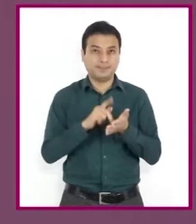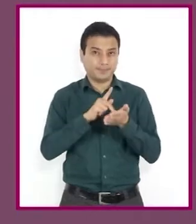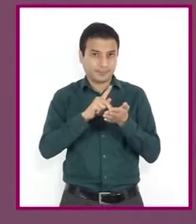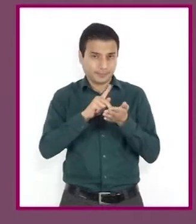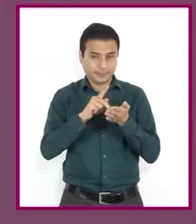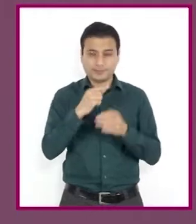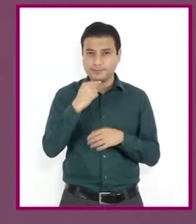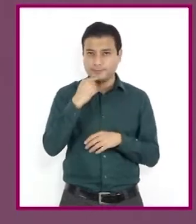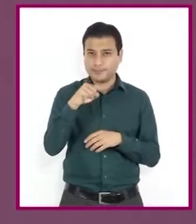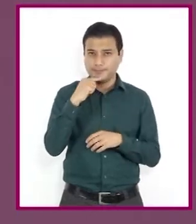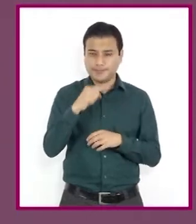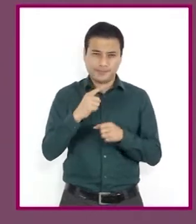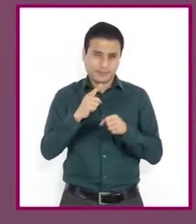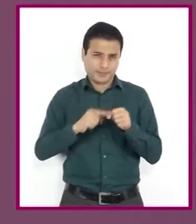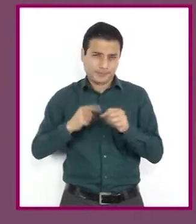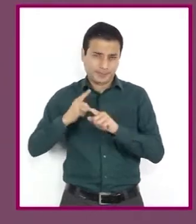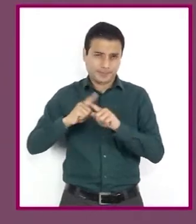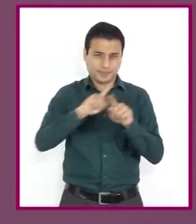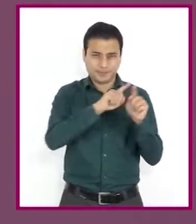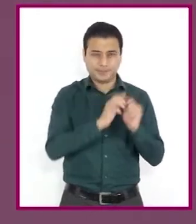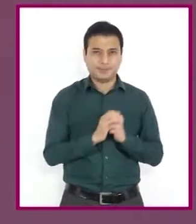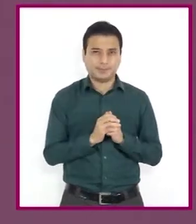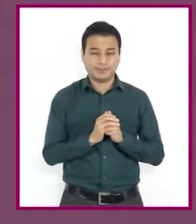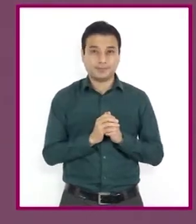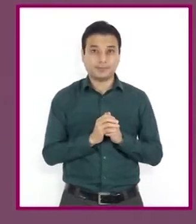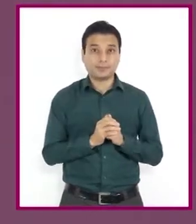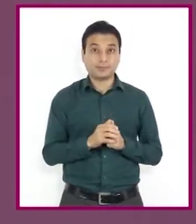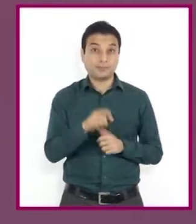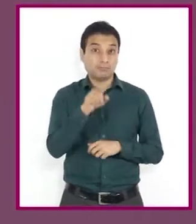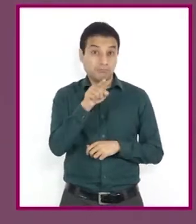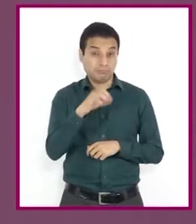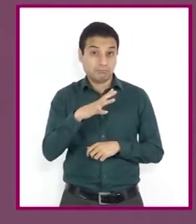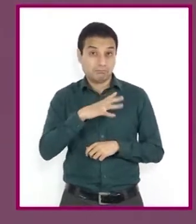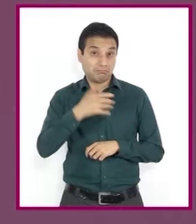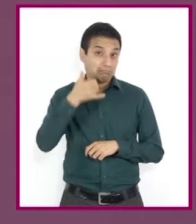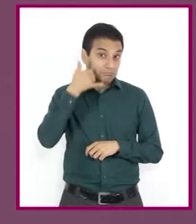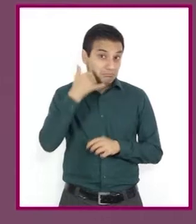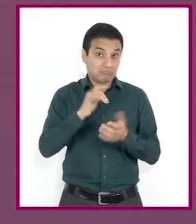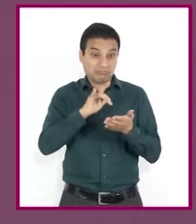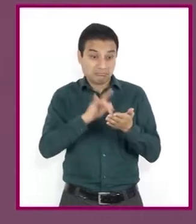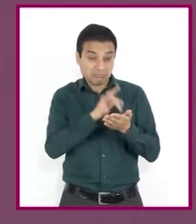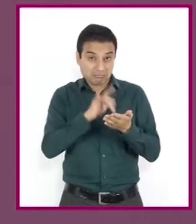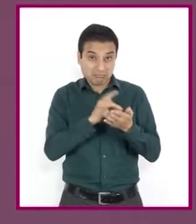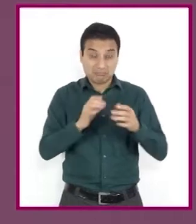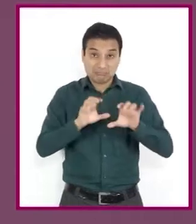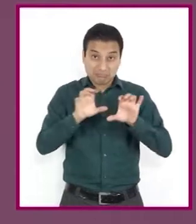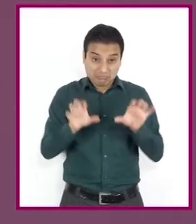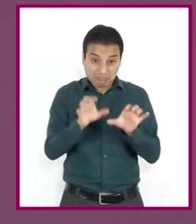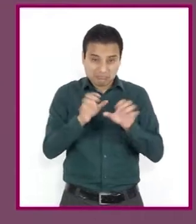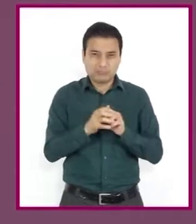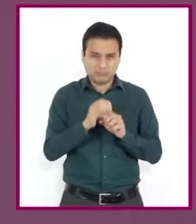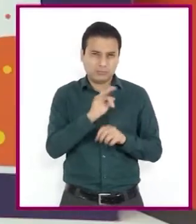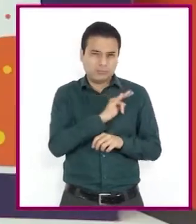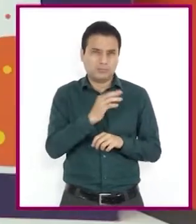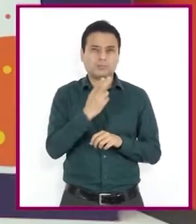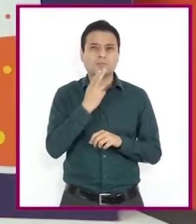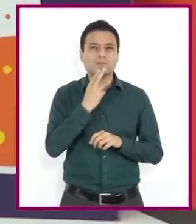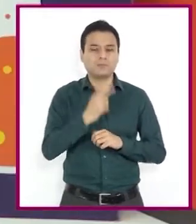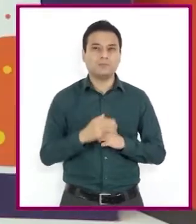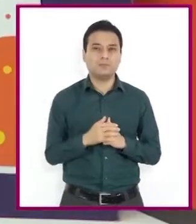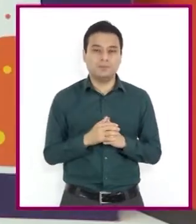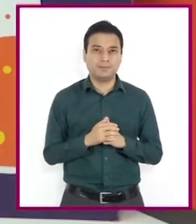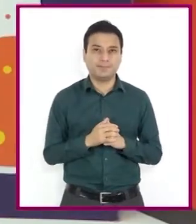y lápices de colores. Si tienes dispositivo móvil, tableta o computadora, tenlo a la mano.